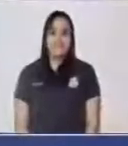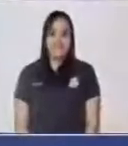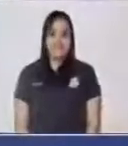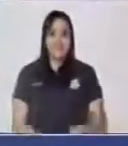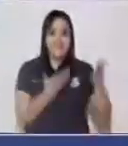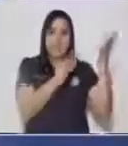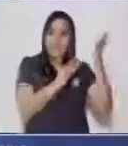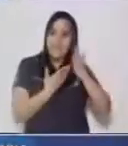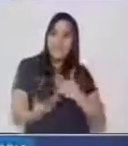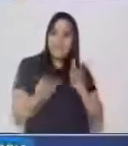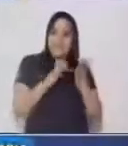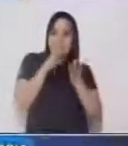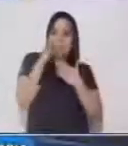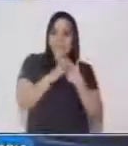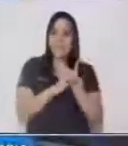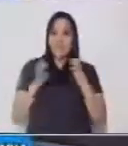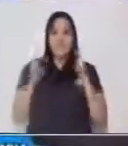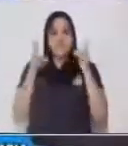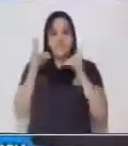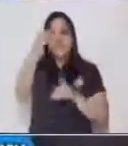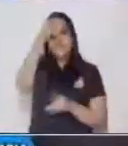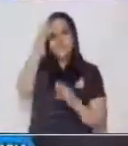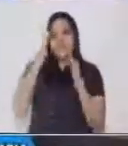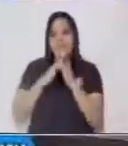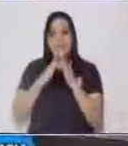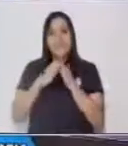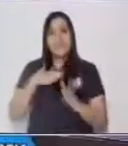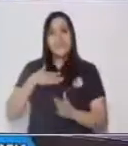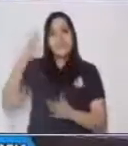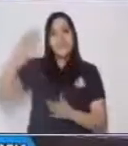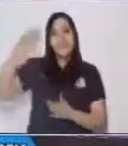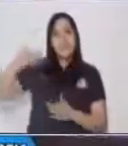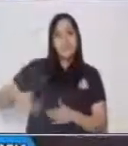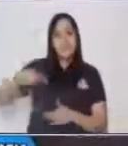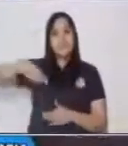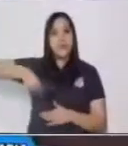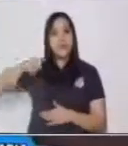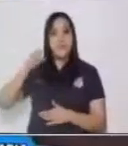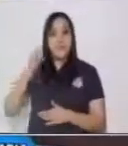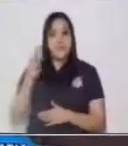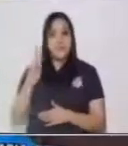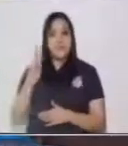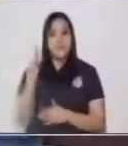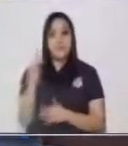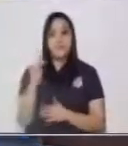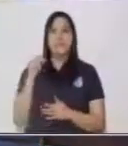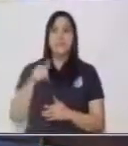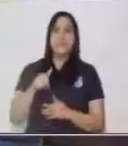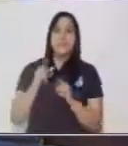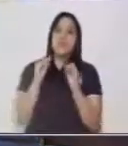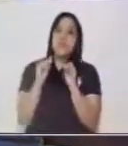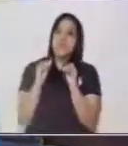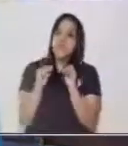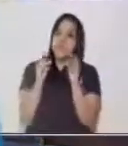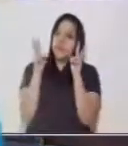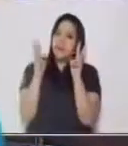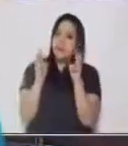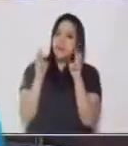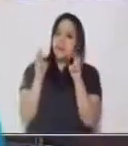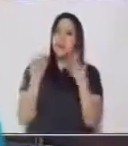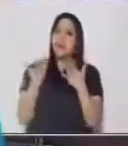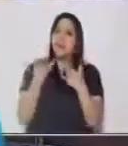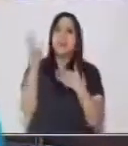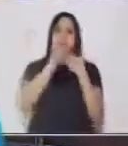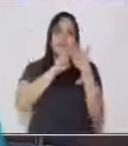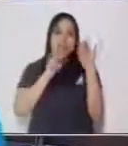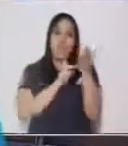Bienvenidos a este espacio educativo Aprendo en Casa. Soy Maury Alvarado y en esta oportunidad desarrollaremos el tema de la lectura